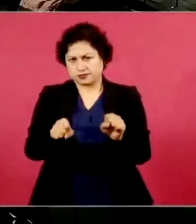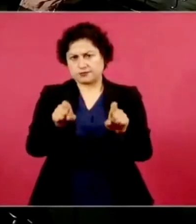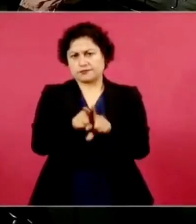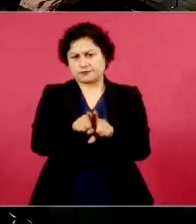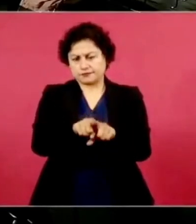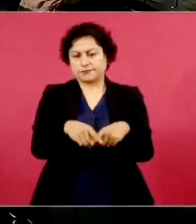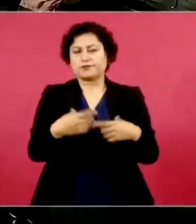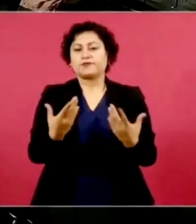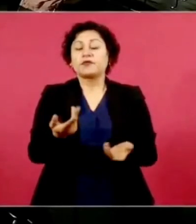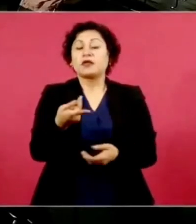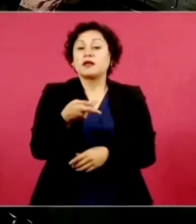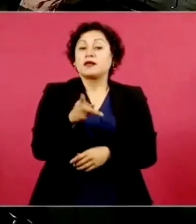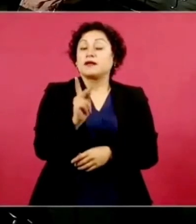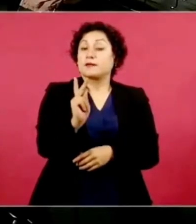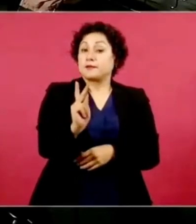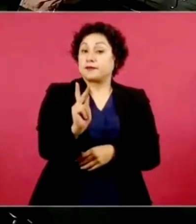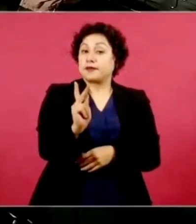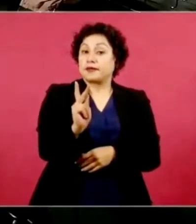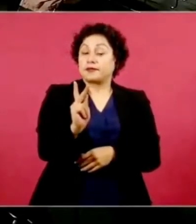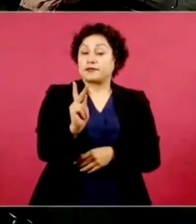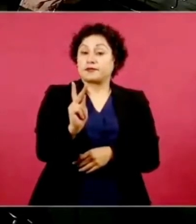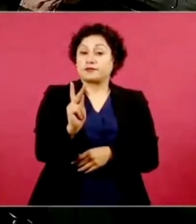no hay